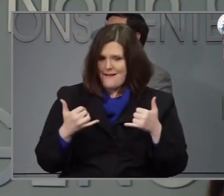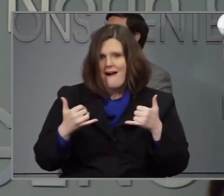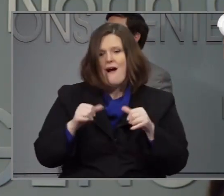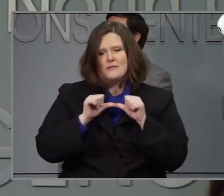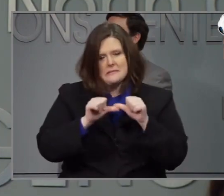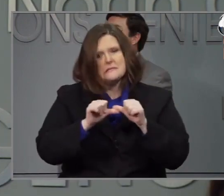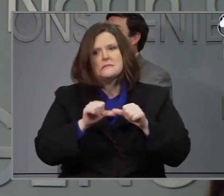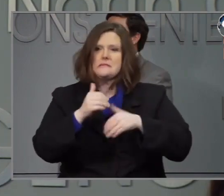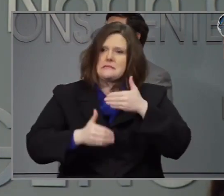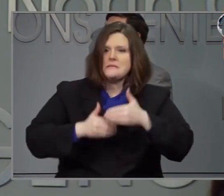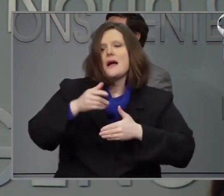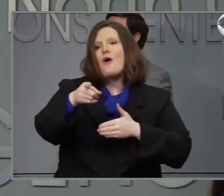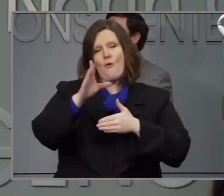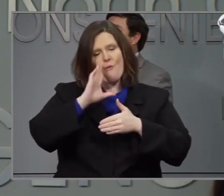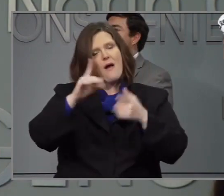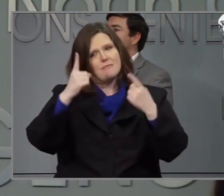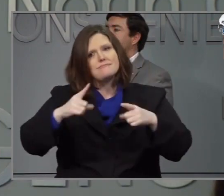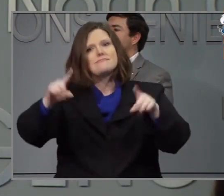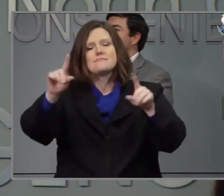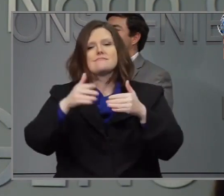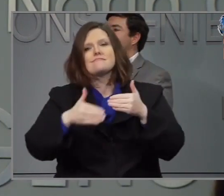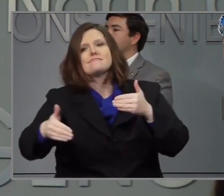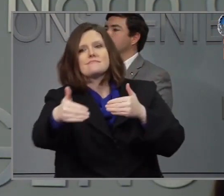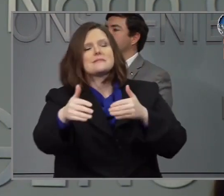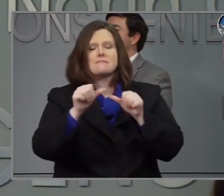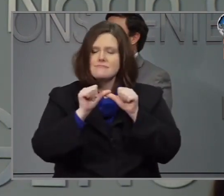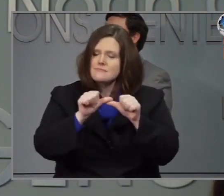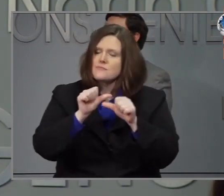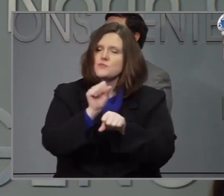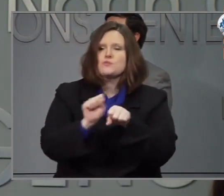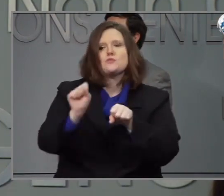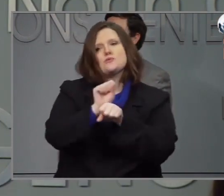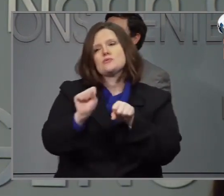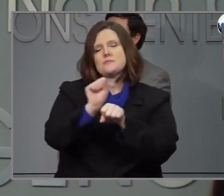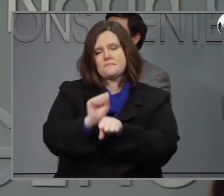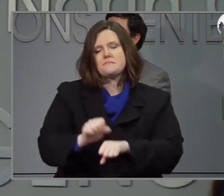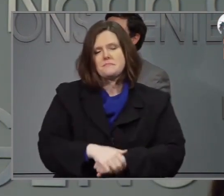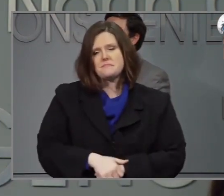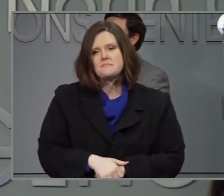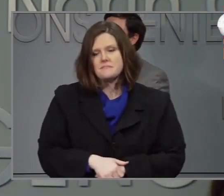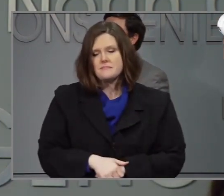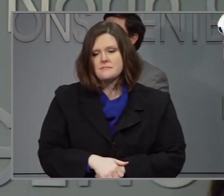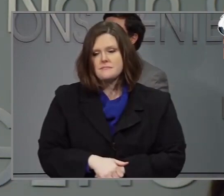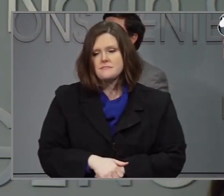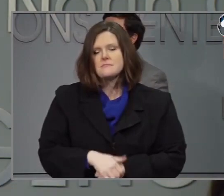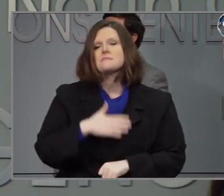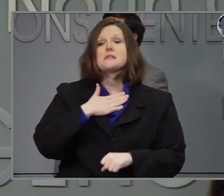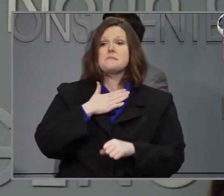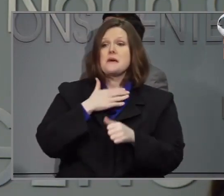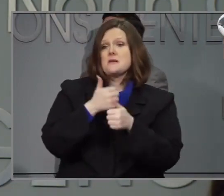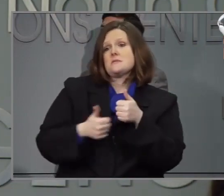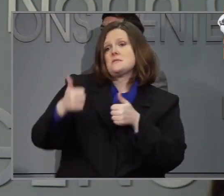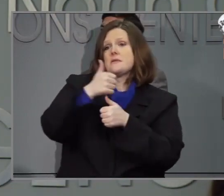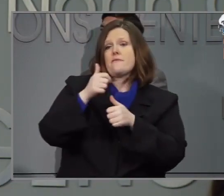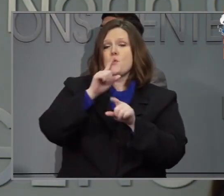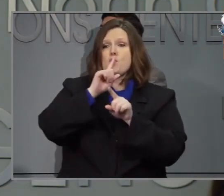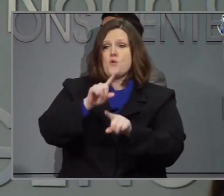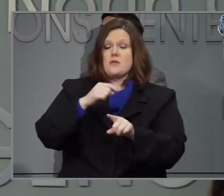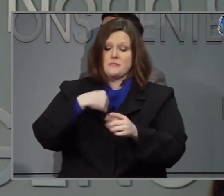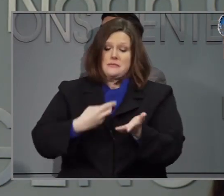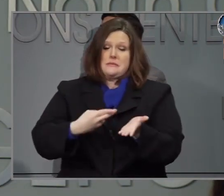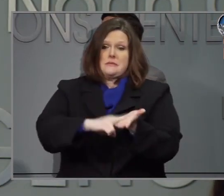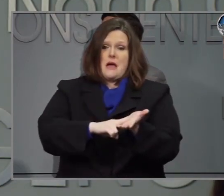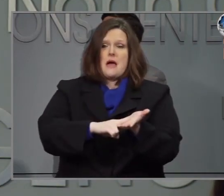siguen haciéndolo hasta ahora y continuarán haciéndolo hasta que salgamos de esto la orden ejecutiva que yo